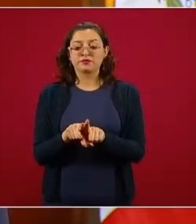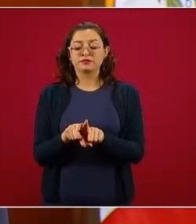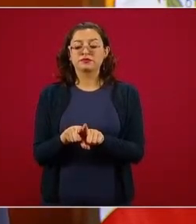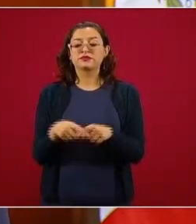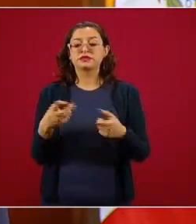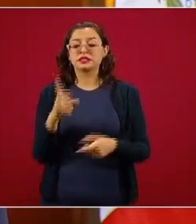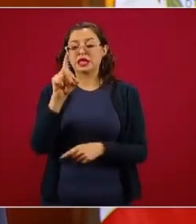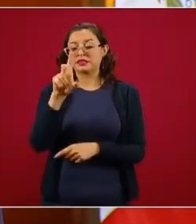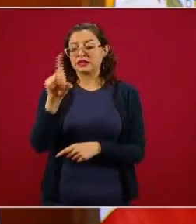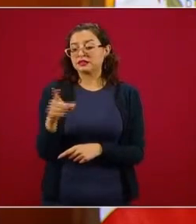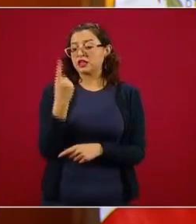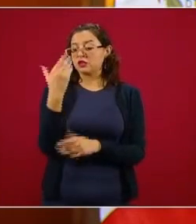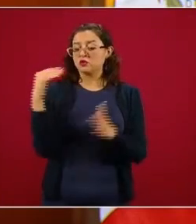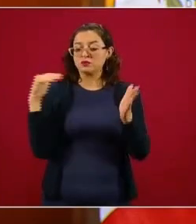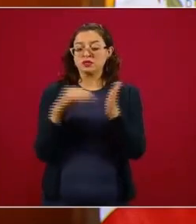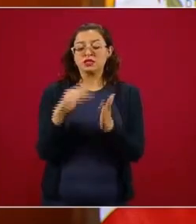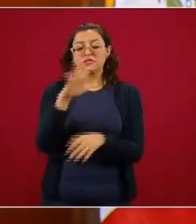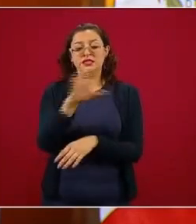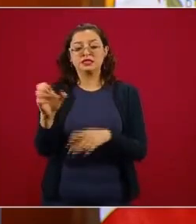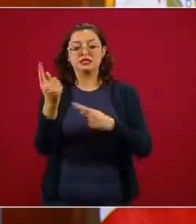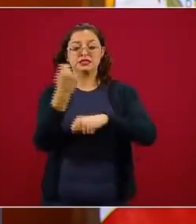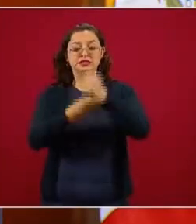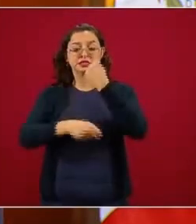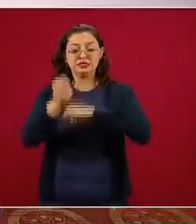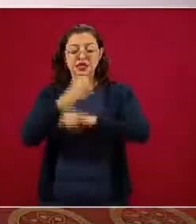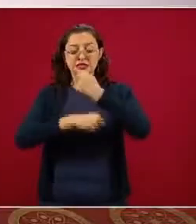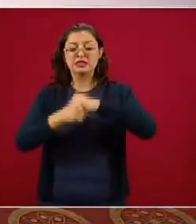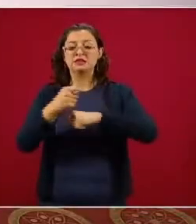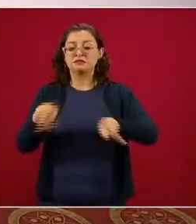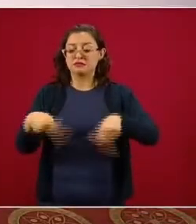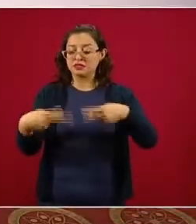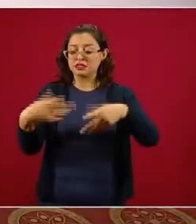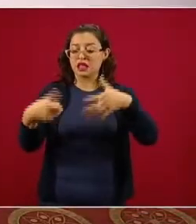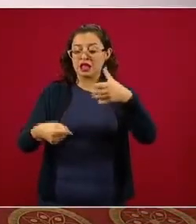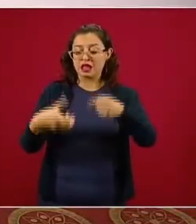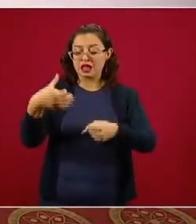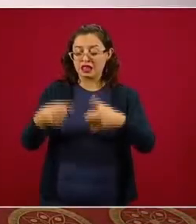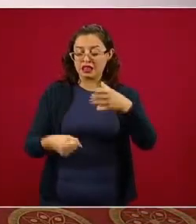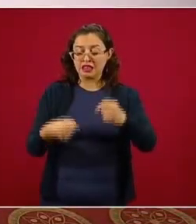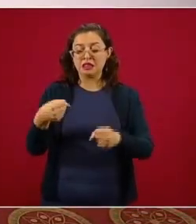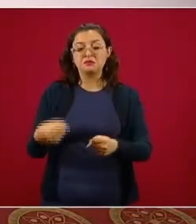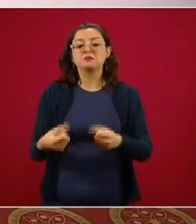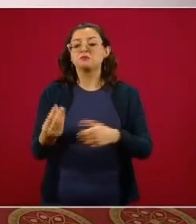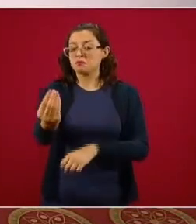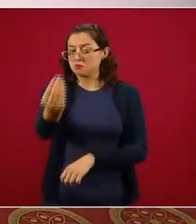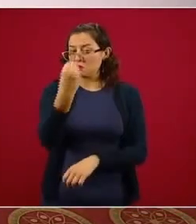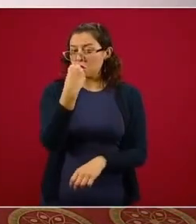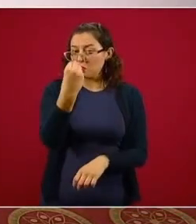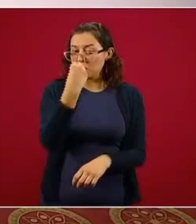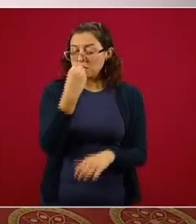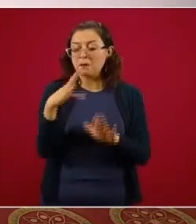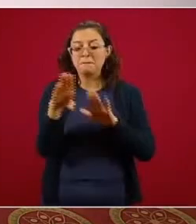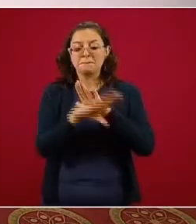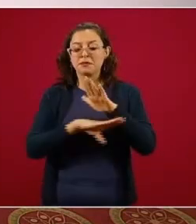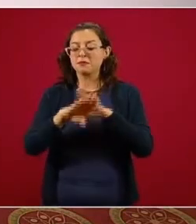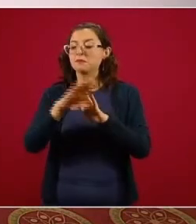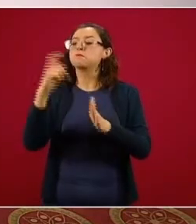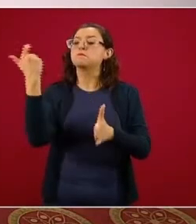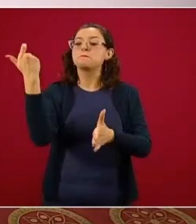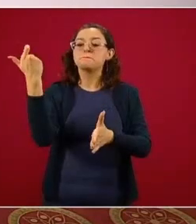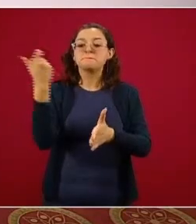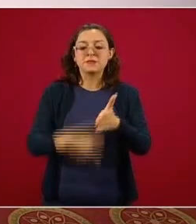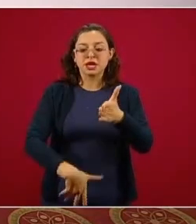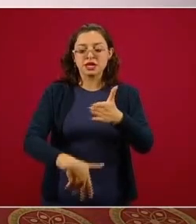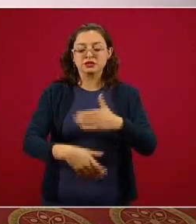en 31,500 tiendas y lecherías una canasta básica de alimentos a precios